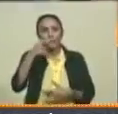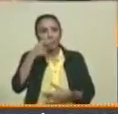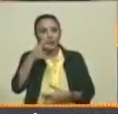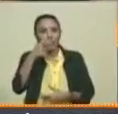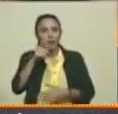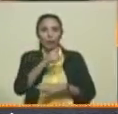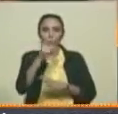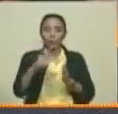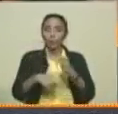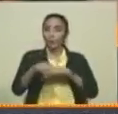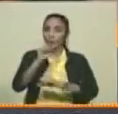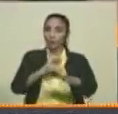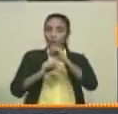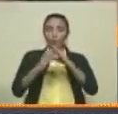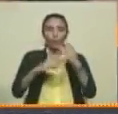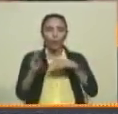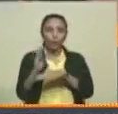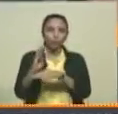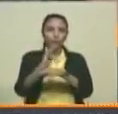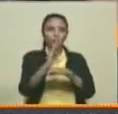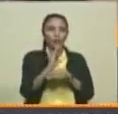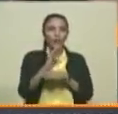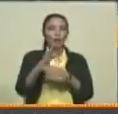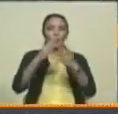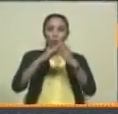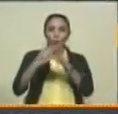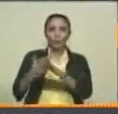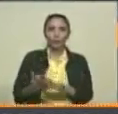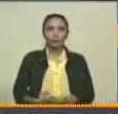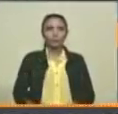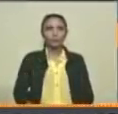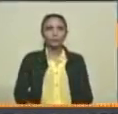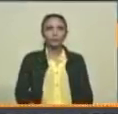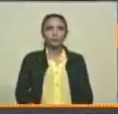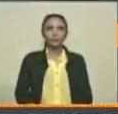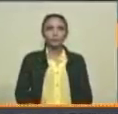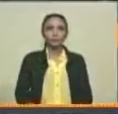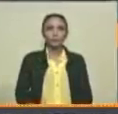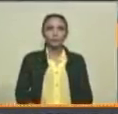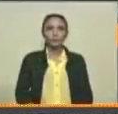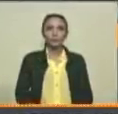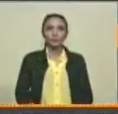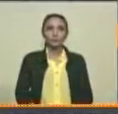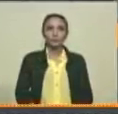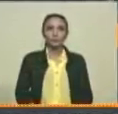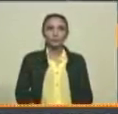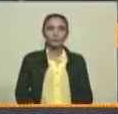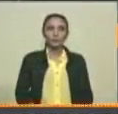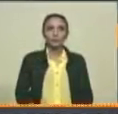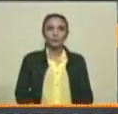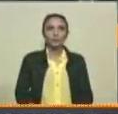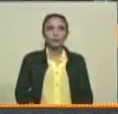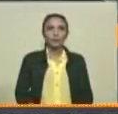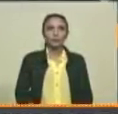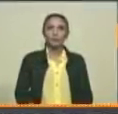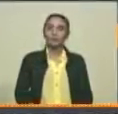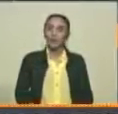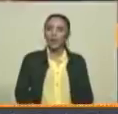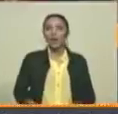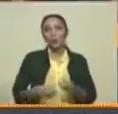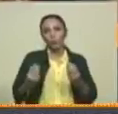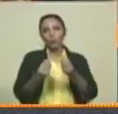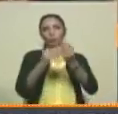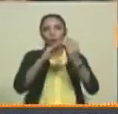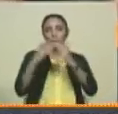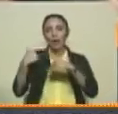la defensa integral de la comunidad, la organización, y trabajar conjuntamente con la comunidad en